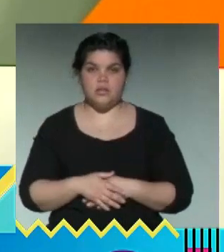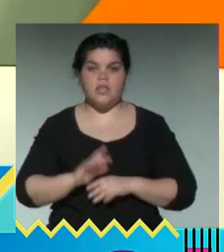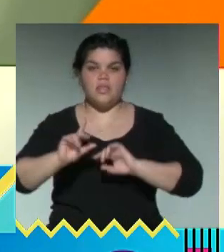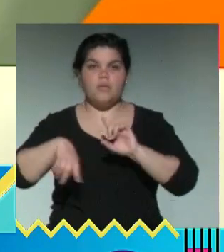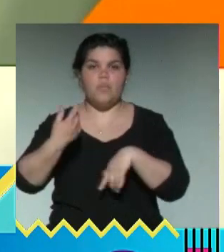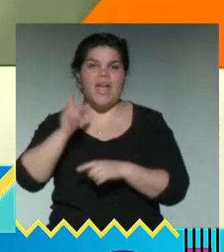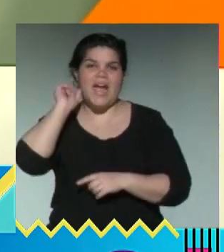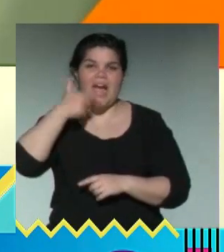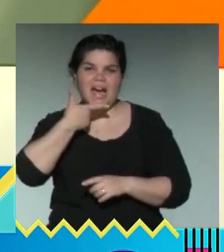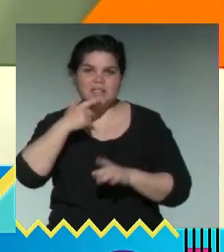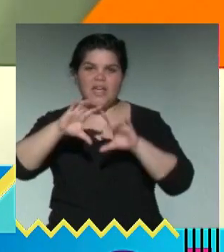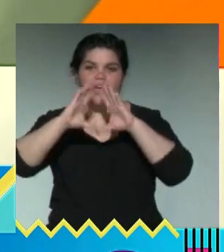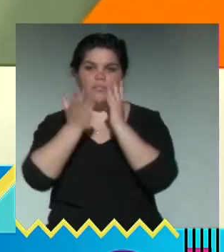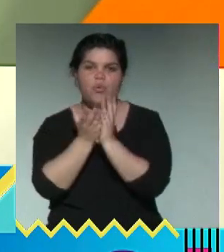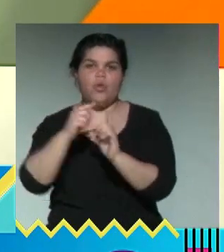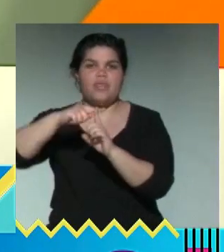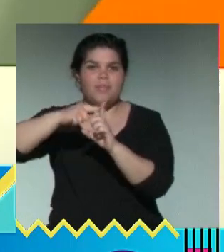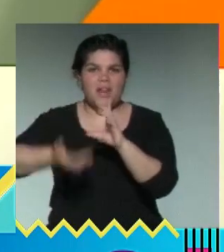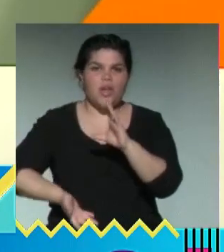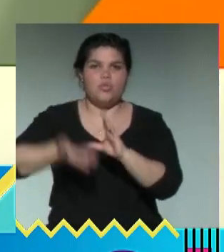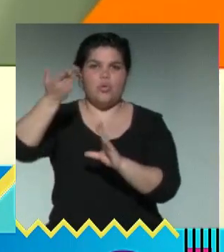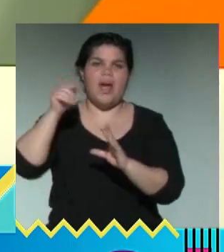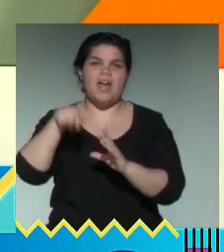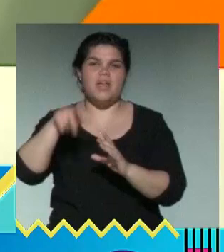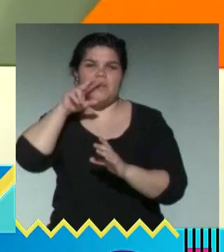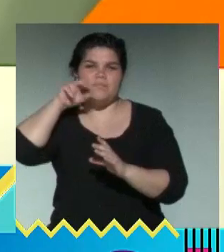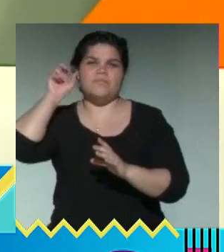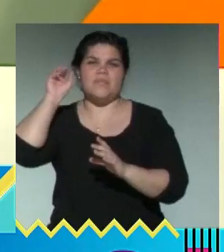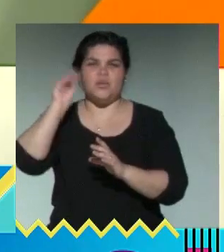gases de efecto invernadero, principalmente el dióxido de carbono,